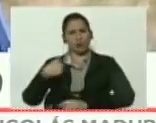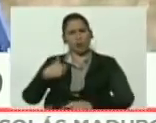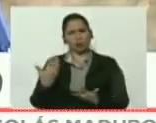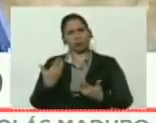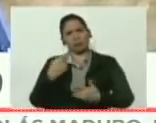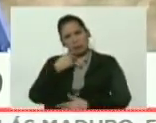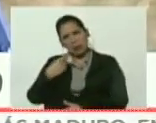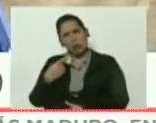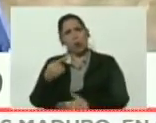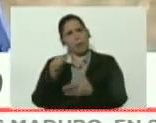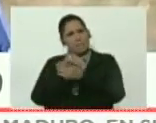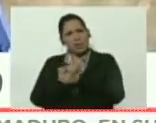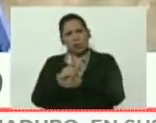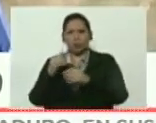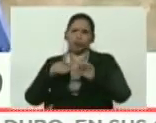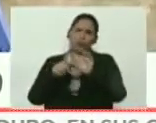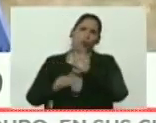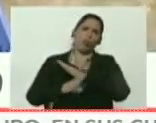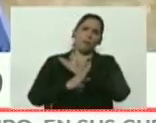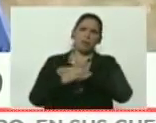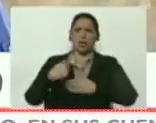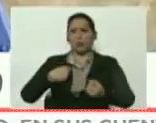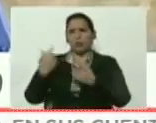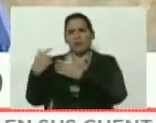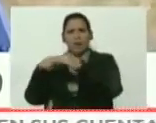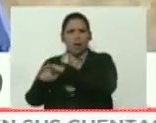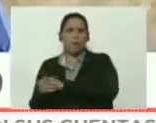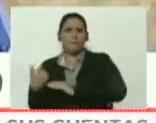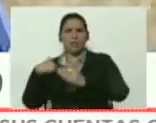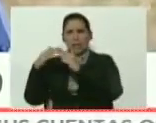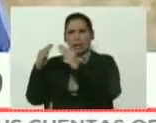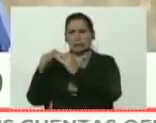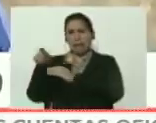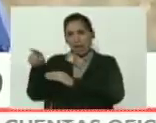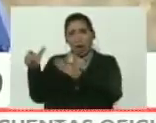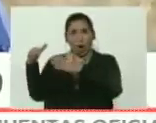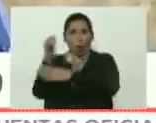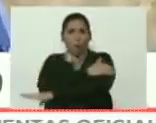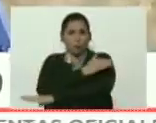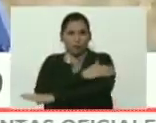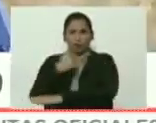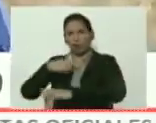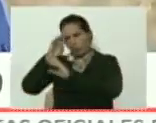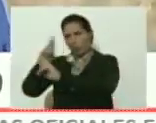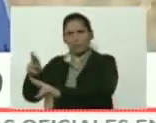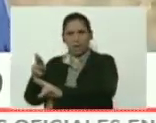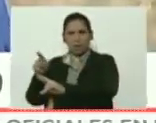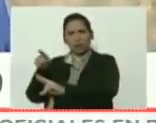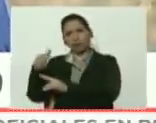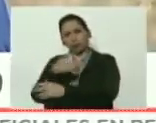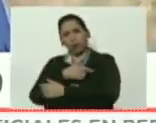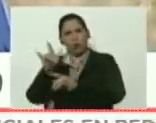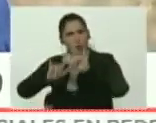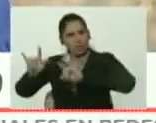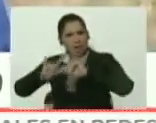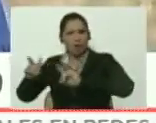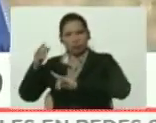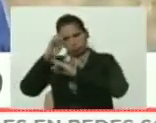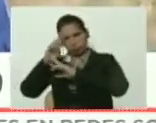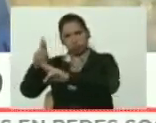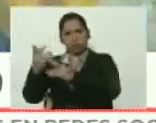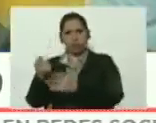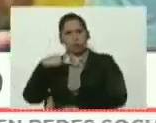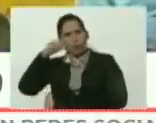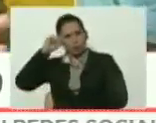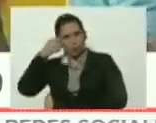lo llevé a mi casa, aunque él es escuálido, pero no importa, lo respeto y lo quiero, a Osvaldo Guillén. Lo respeto y lo